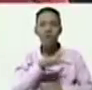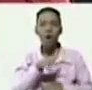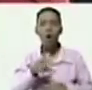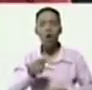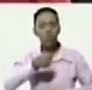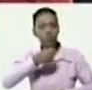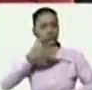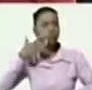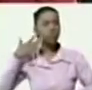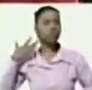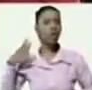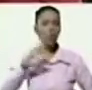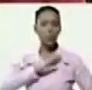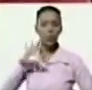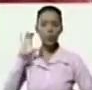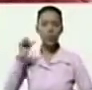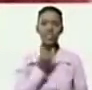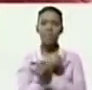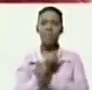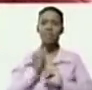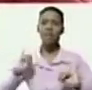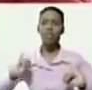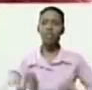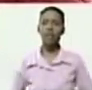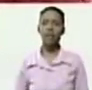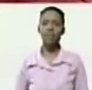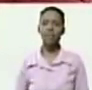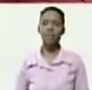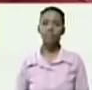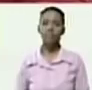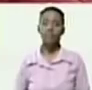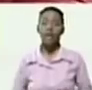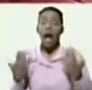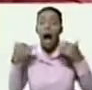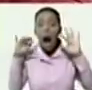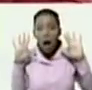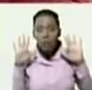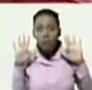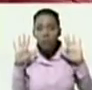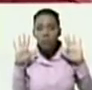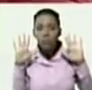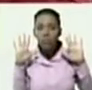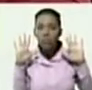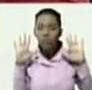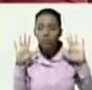soberano, independiente. Y algún día,